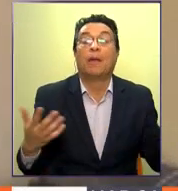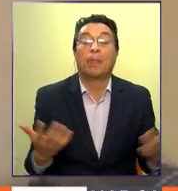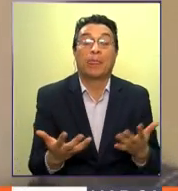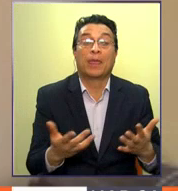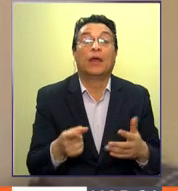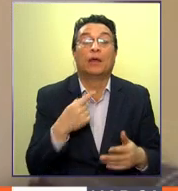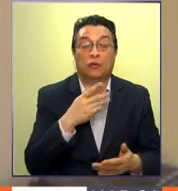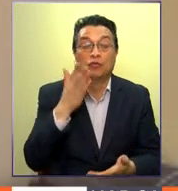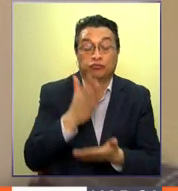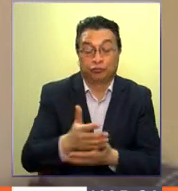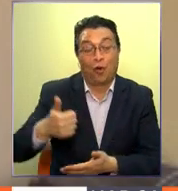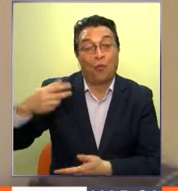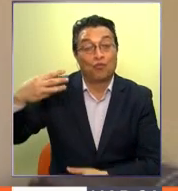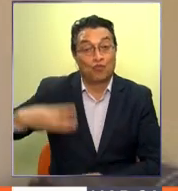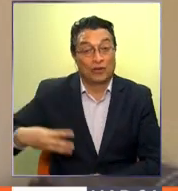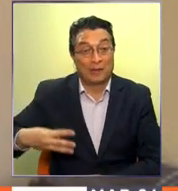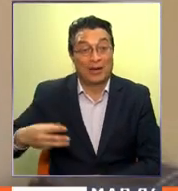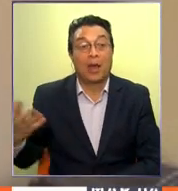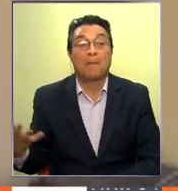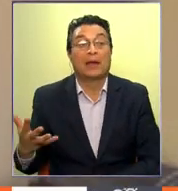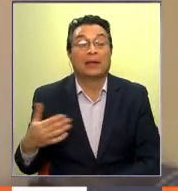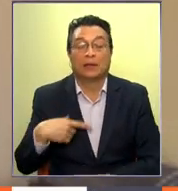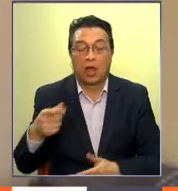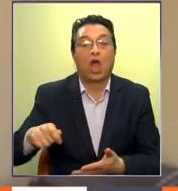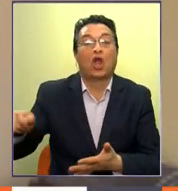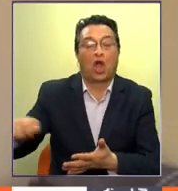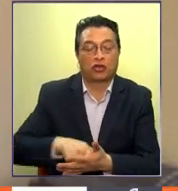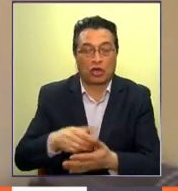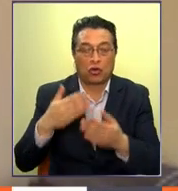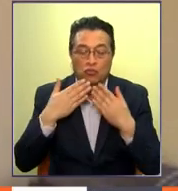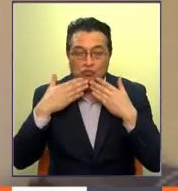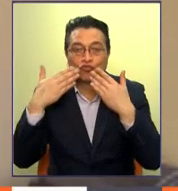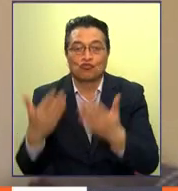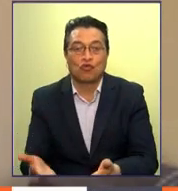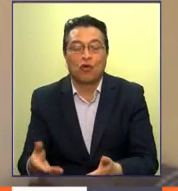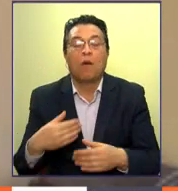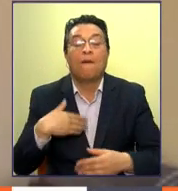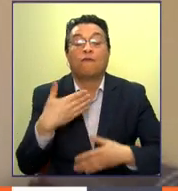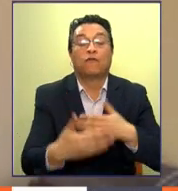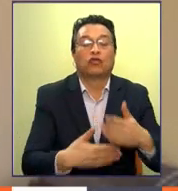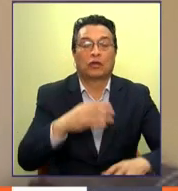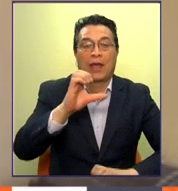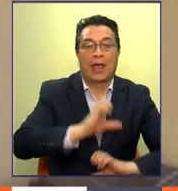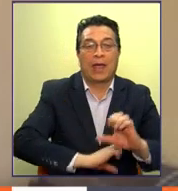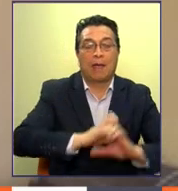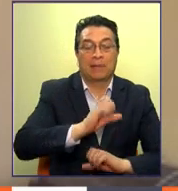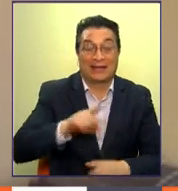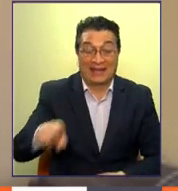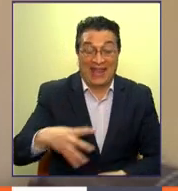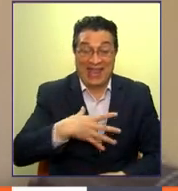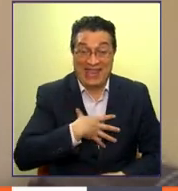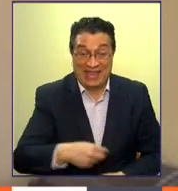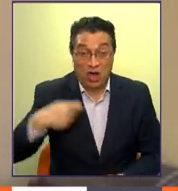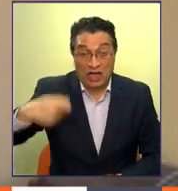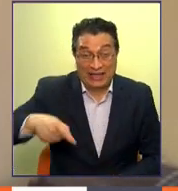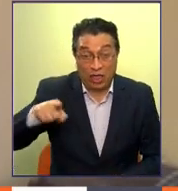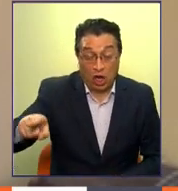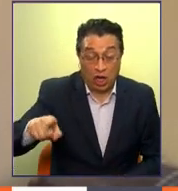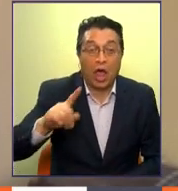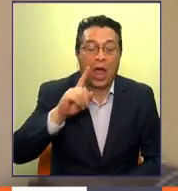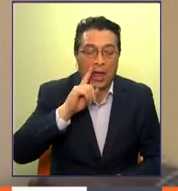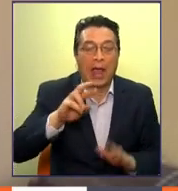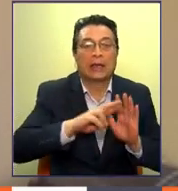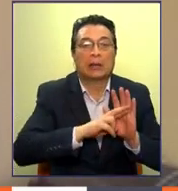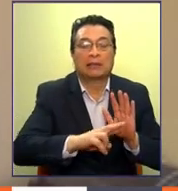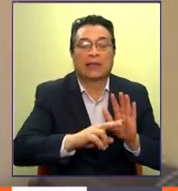entre municipios para que se dé un contrato o una prórroga para que pueda funcionar una empresa donde el hijo del senador es el